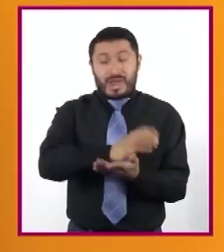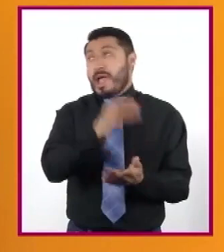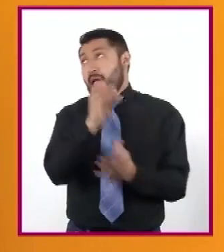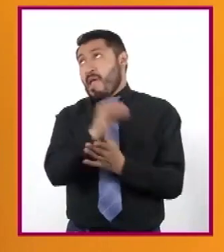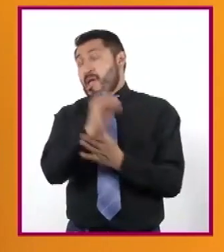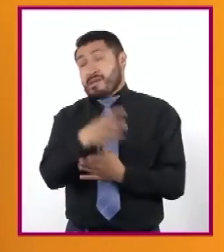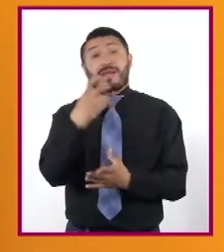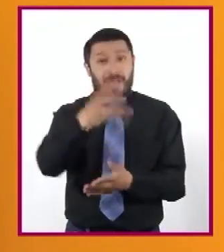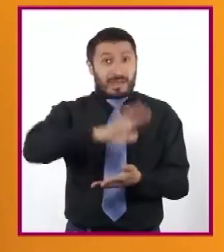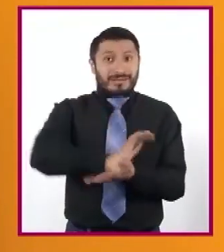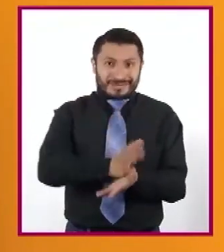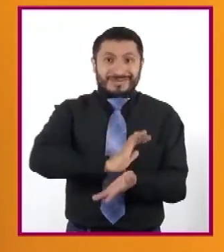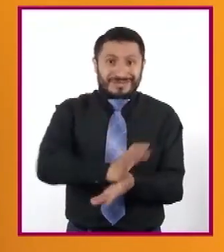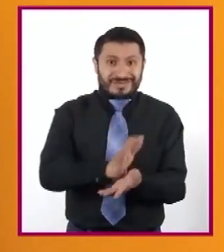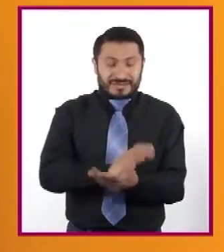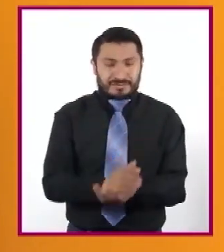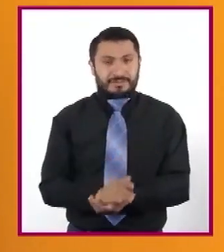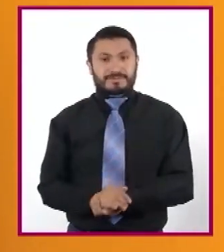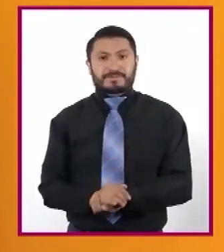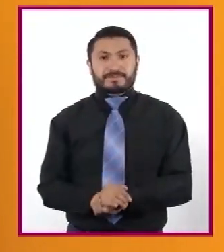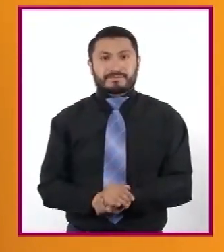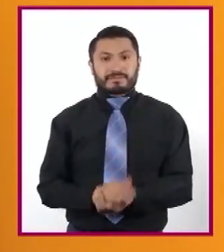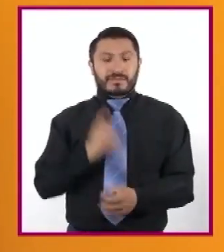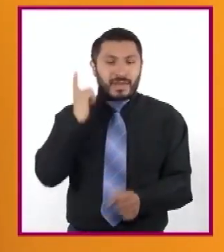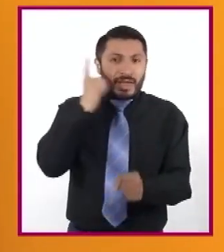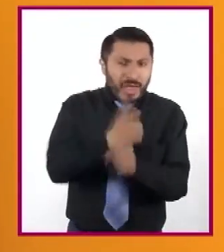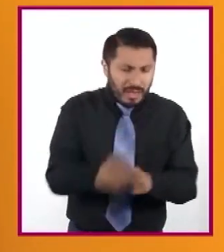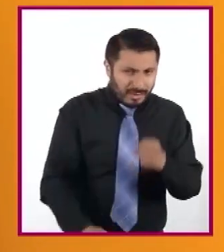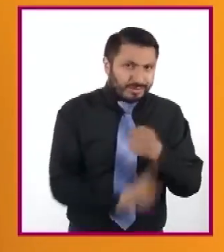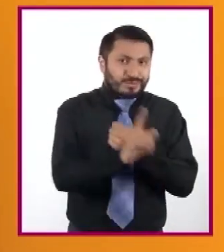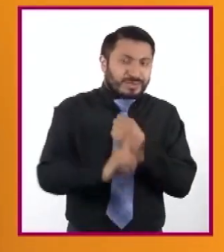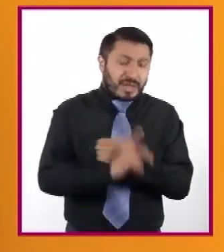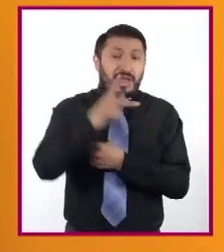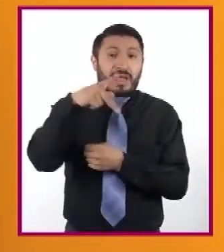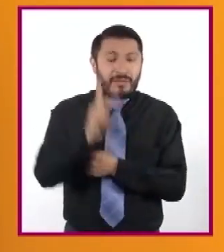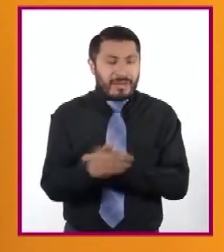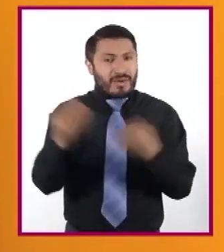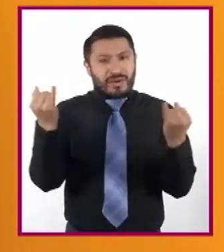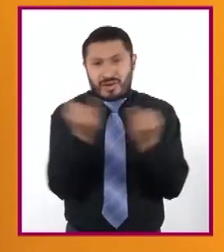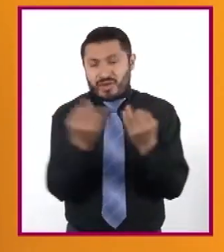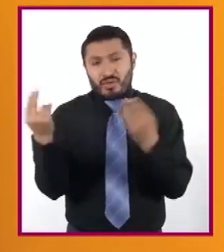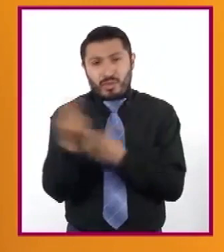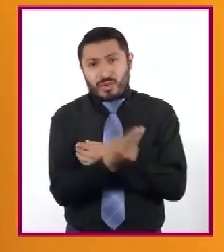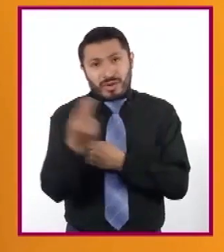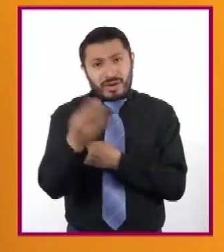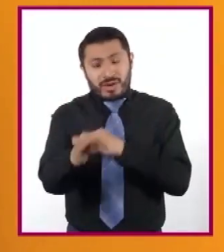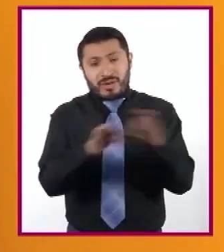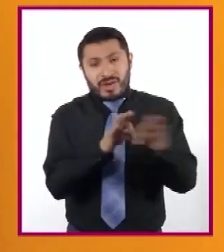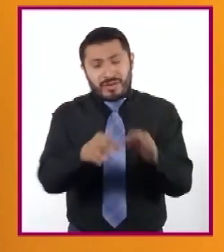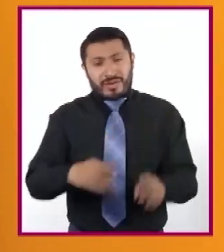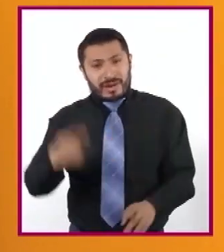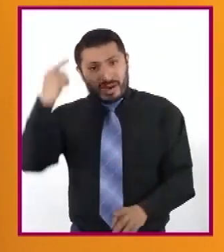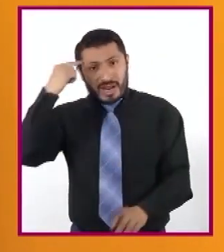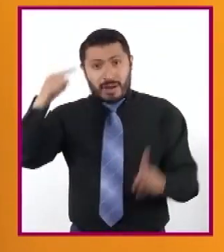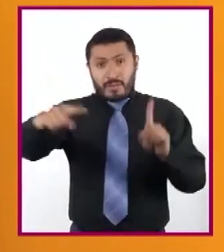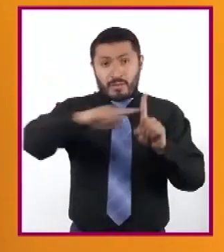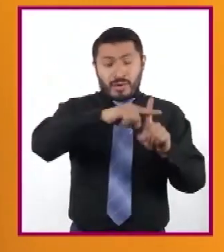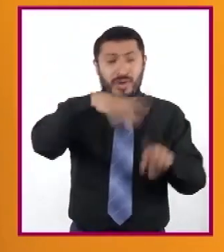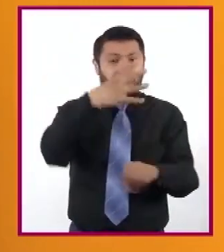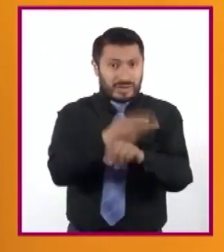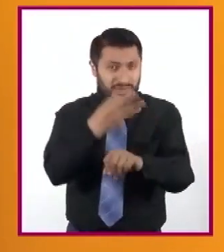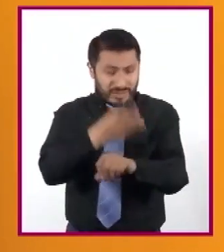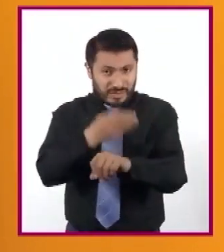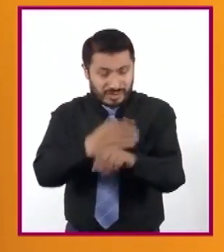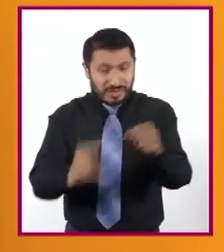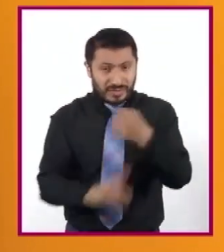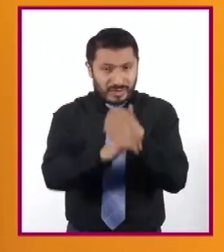Hemos detectado un problema, pero también es necesario trabajar en pos de la solución. ¿De qué manera se pueden modificar